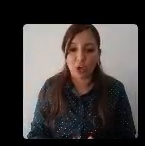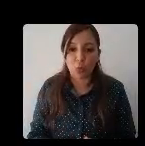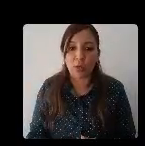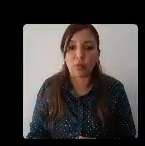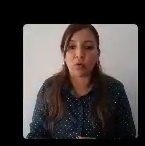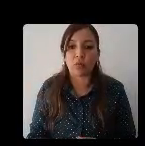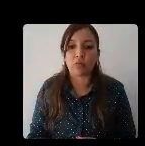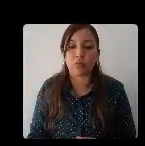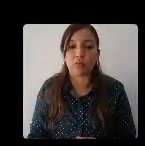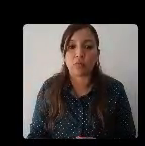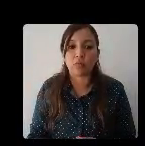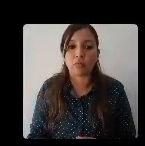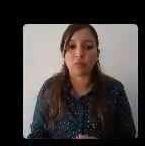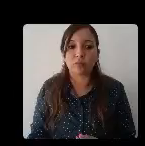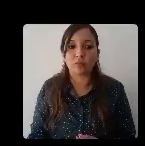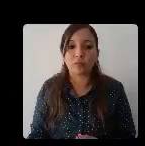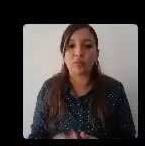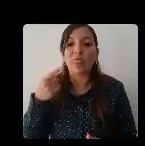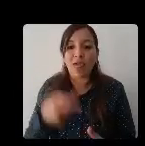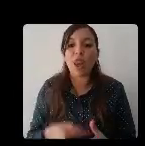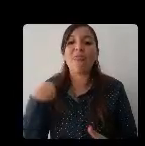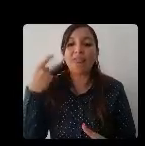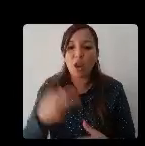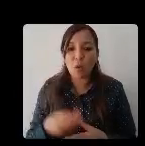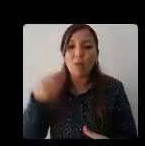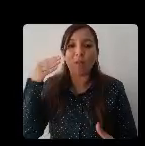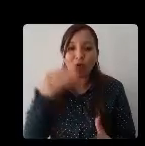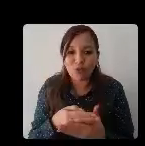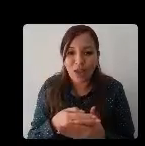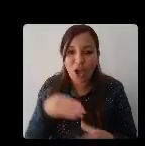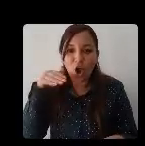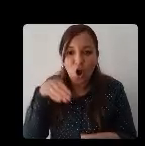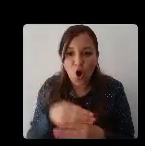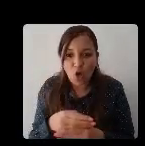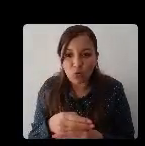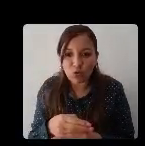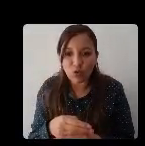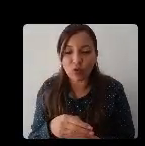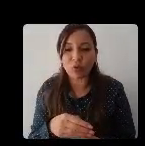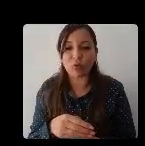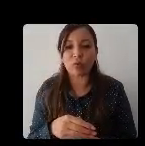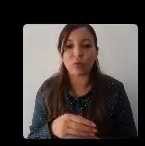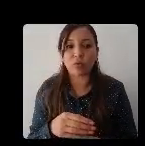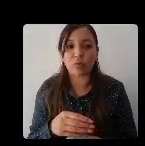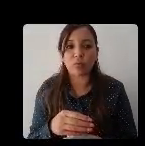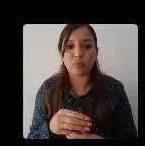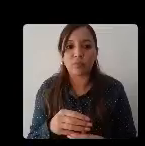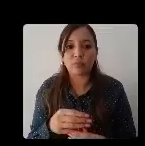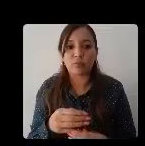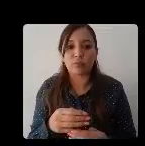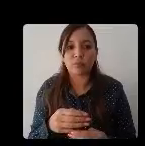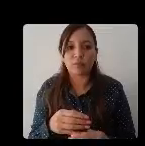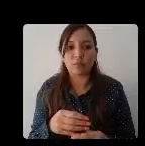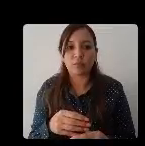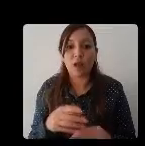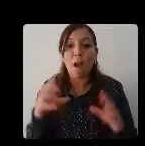pasantías a diferentes partes del Perú con el ¿cómo se llama? Con el turismo, los Comunitaria, me encuentros siento. nacionales de